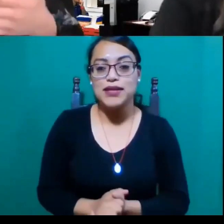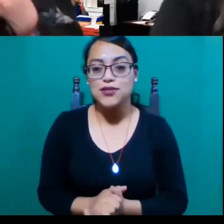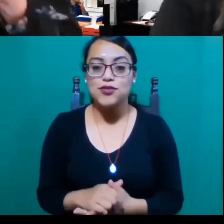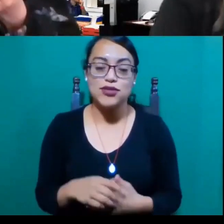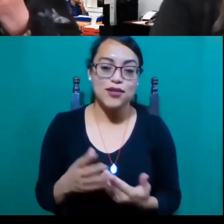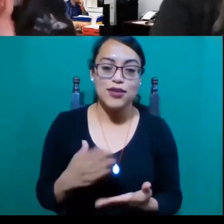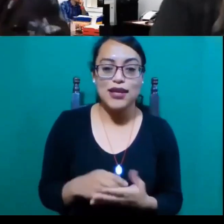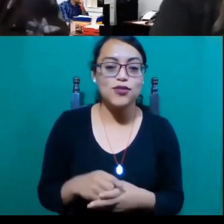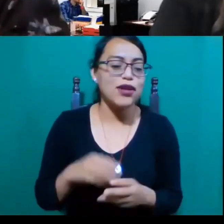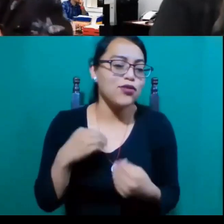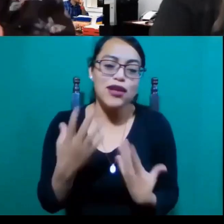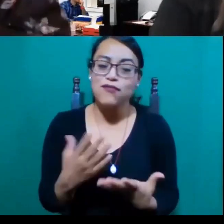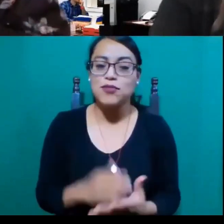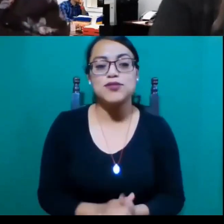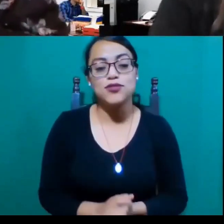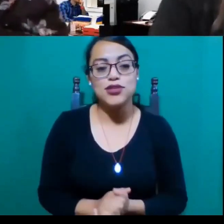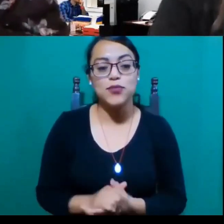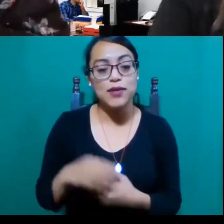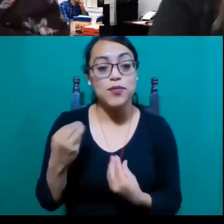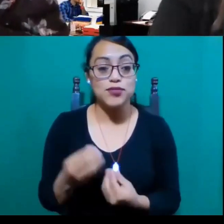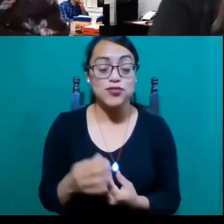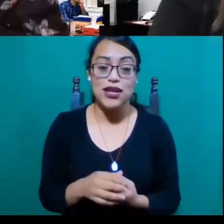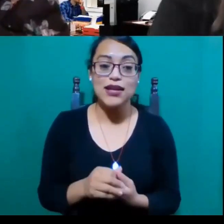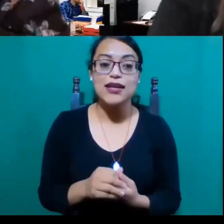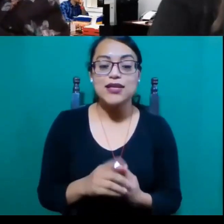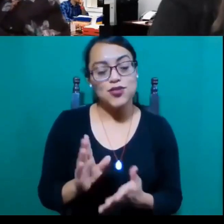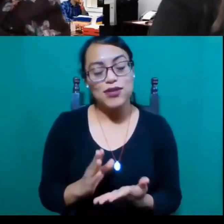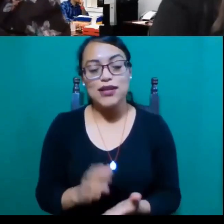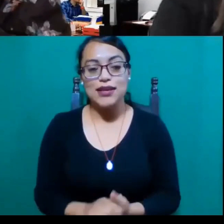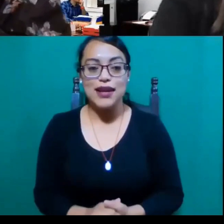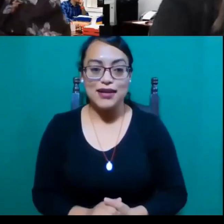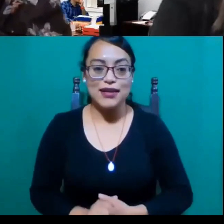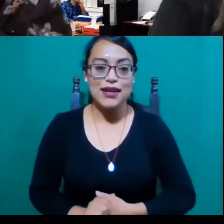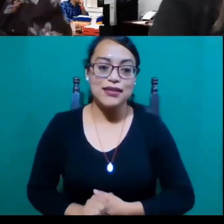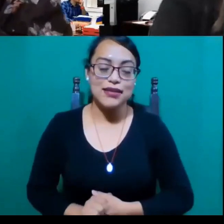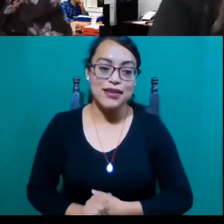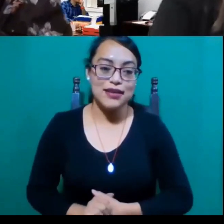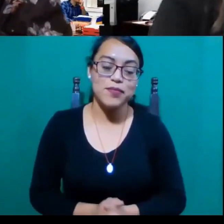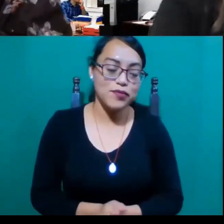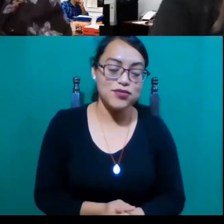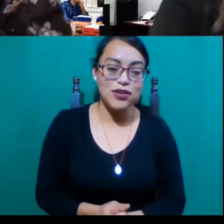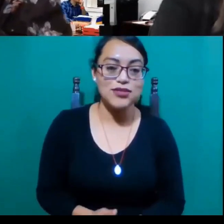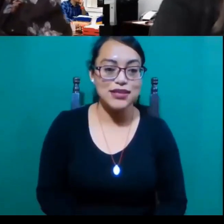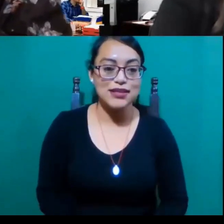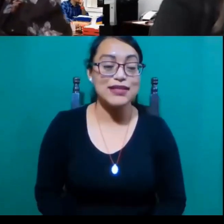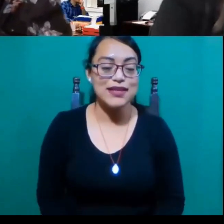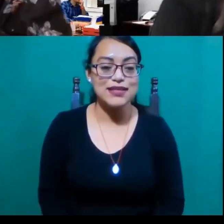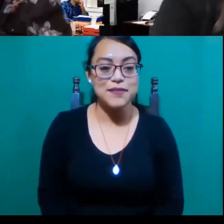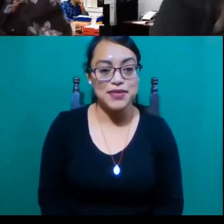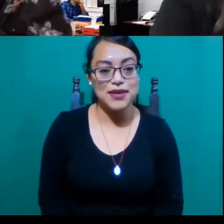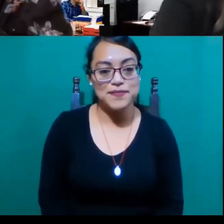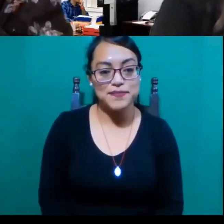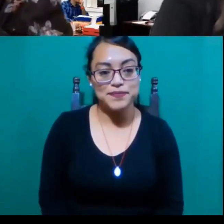saber los precios de la colegiatura, toda la información que usted pueda proporcionarle sobre la carrera de profesora